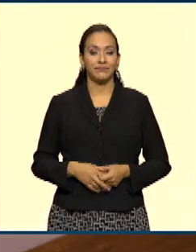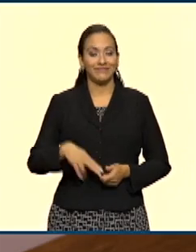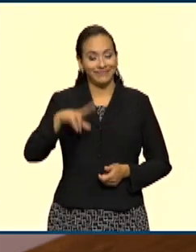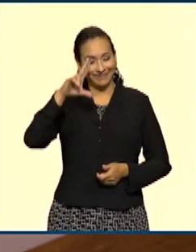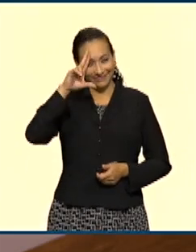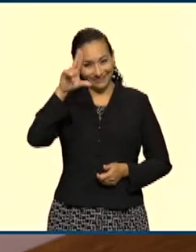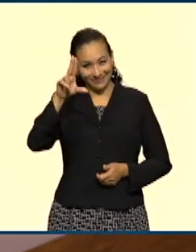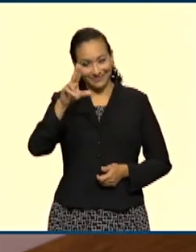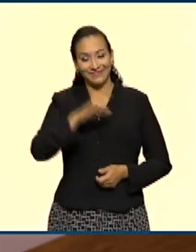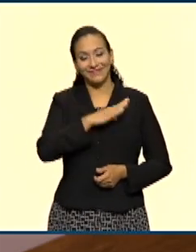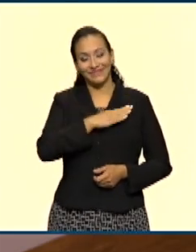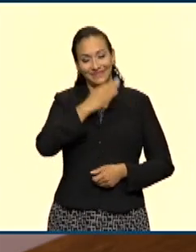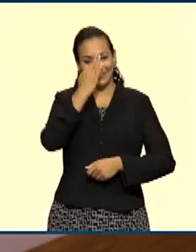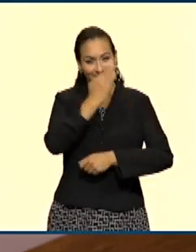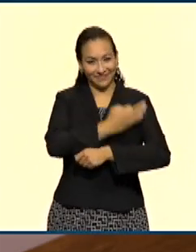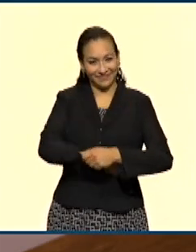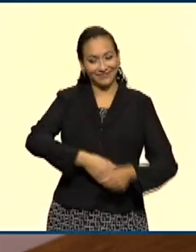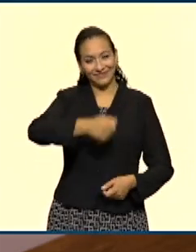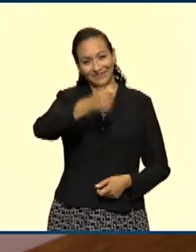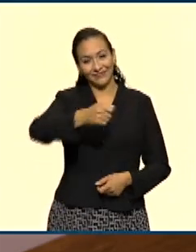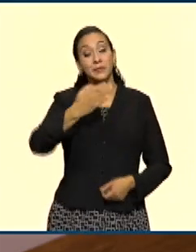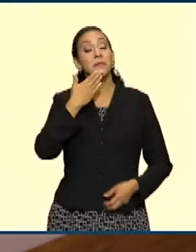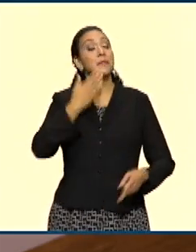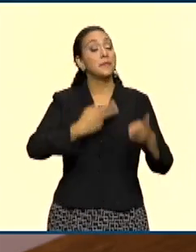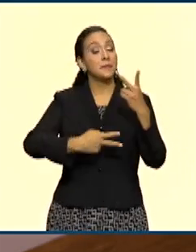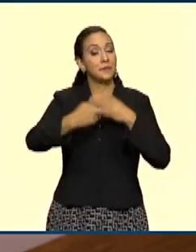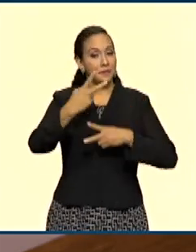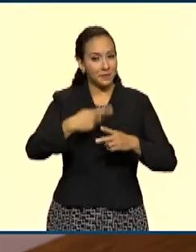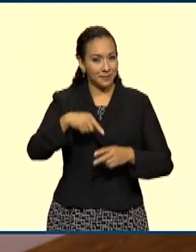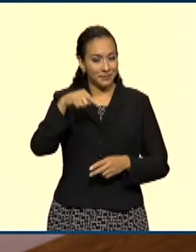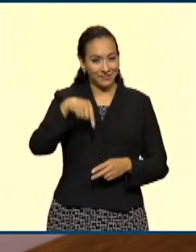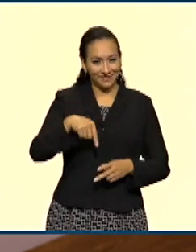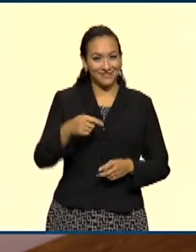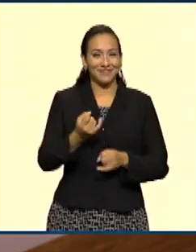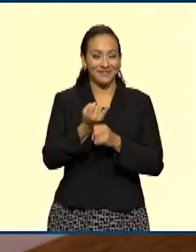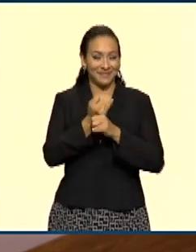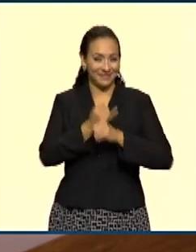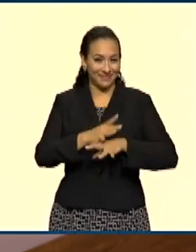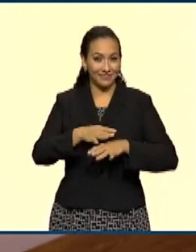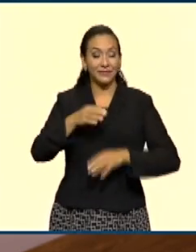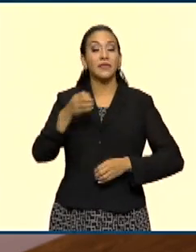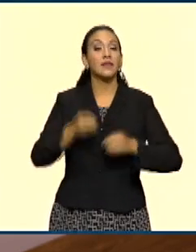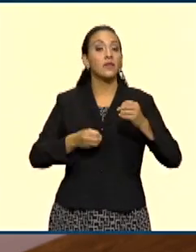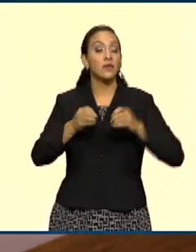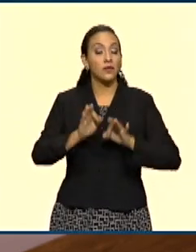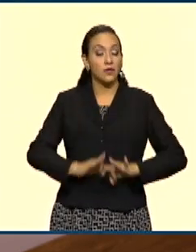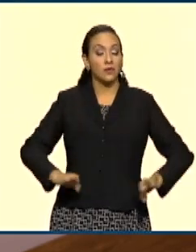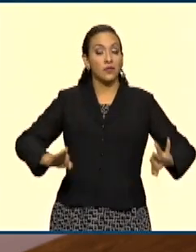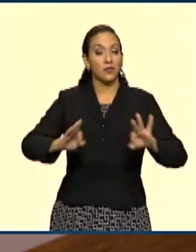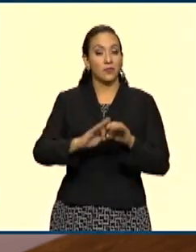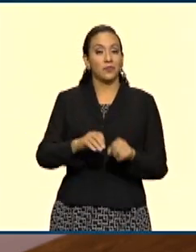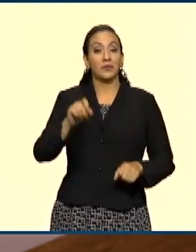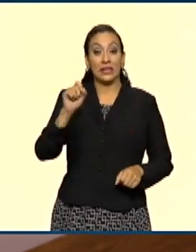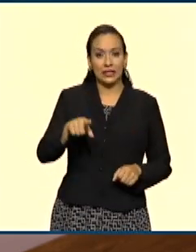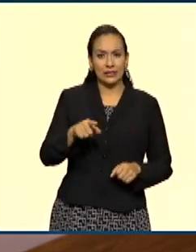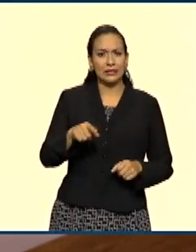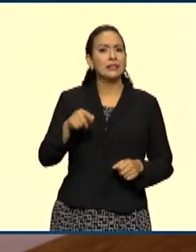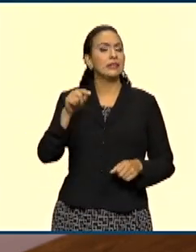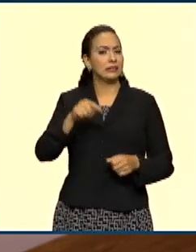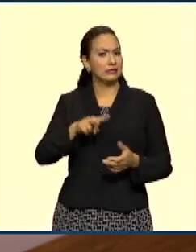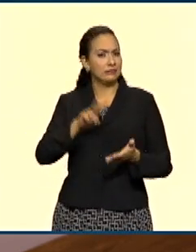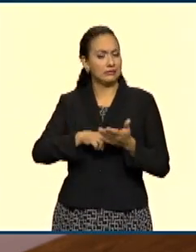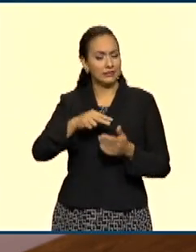Hola, ¿qué tal? ¿Cómo le va? Qué gusto saludarle. Bienvenido, bienvenida a la información jurídica más importante, pero también y sin duda la más relevante